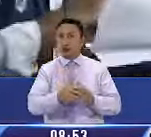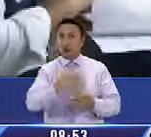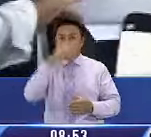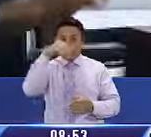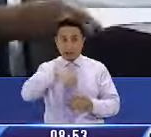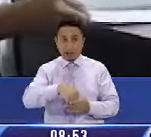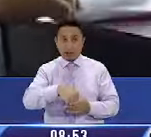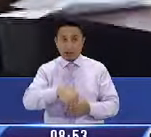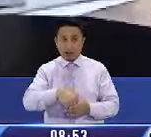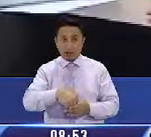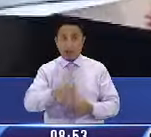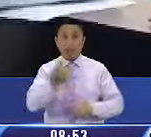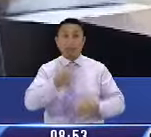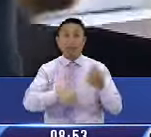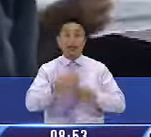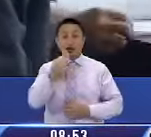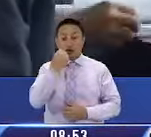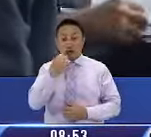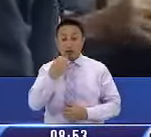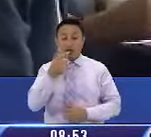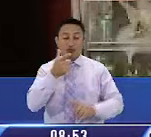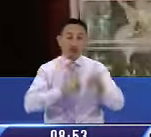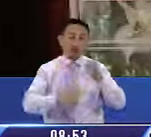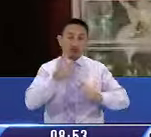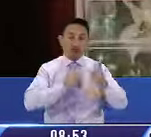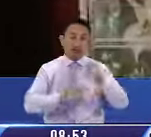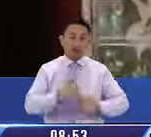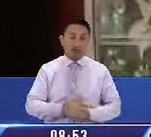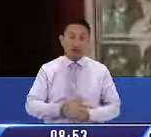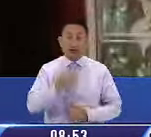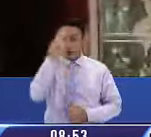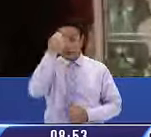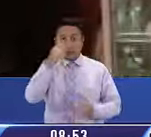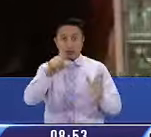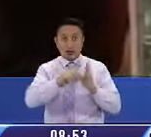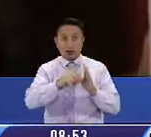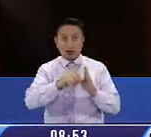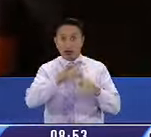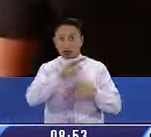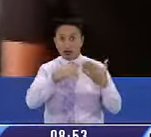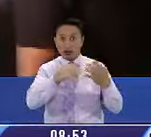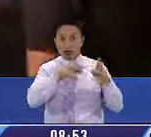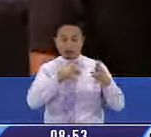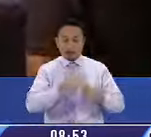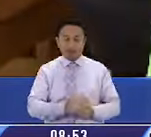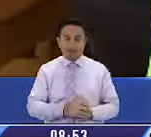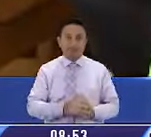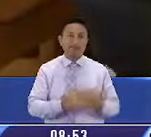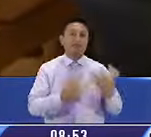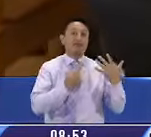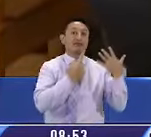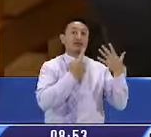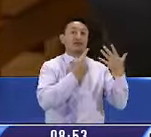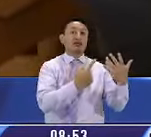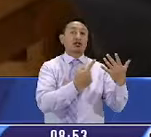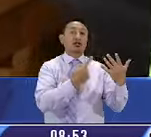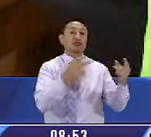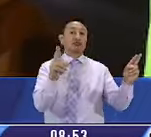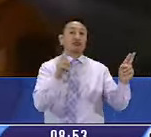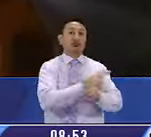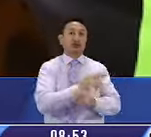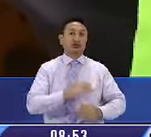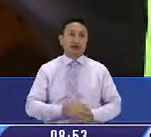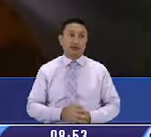en locales de venta de comida, bebidas alcohólicas y moteles estén en regla. Pero 6 de estos establecimientos fueron clausurados.